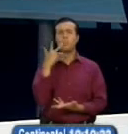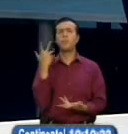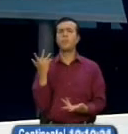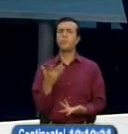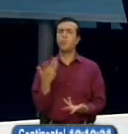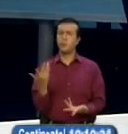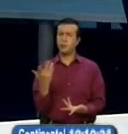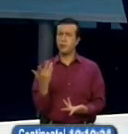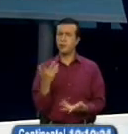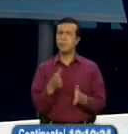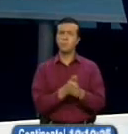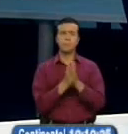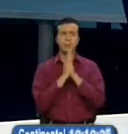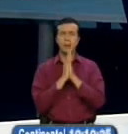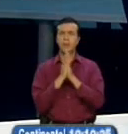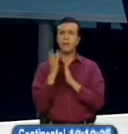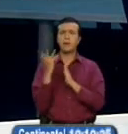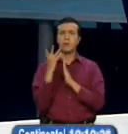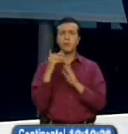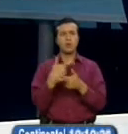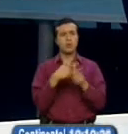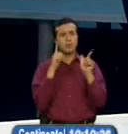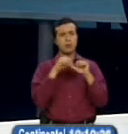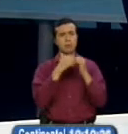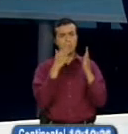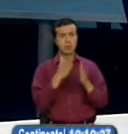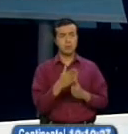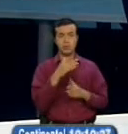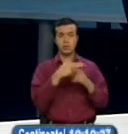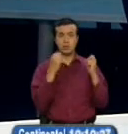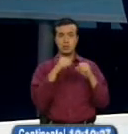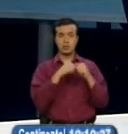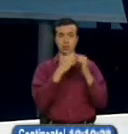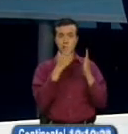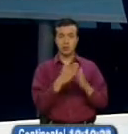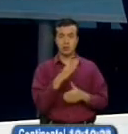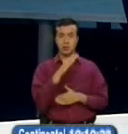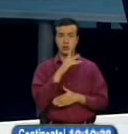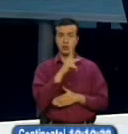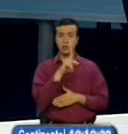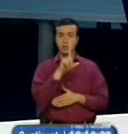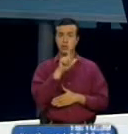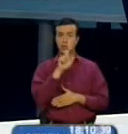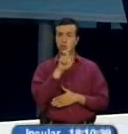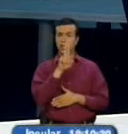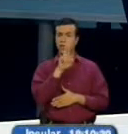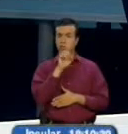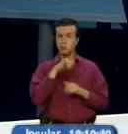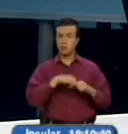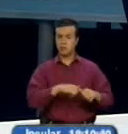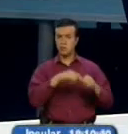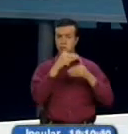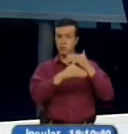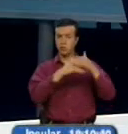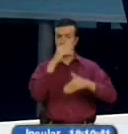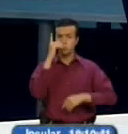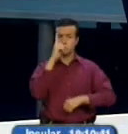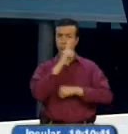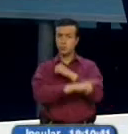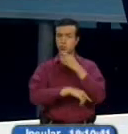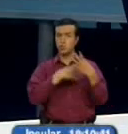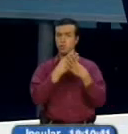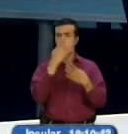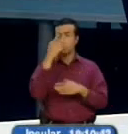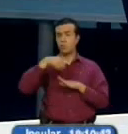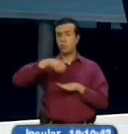las que no cabe la solicitud de levantar la inmunidad parlamentaria del ex asambleísta Kleber Jiménez para proseguir con el proceso penal a cargo